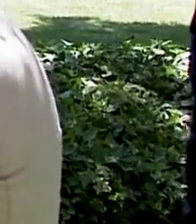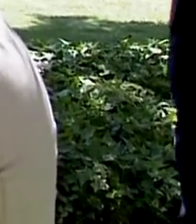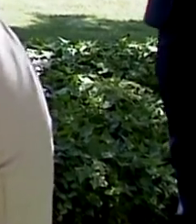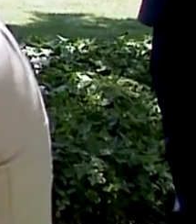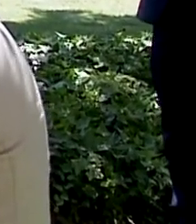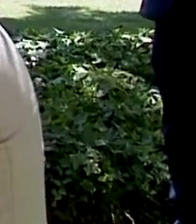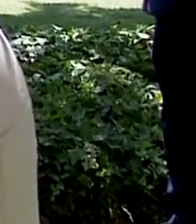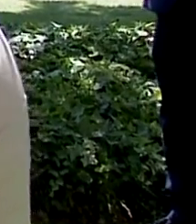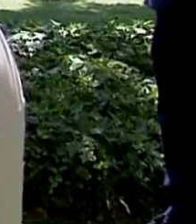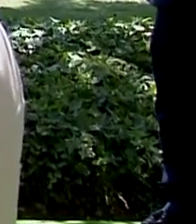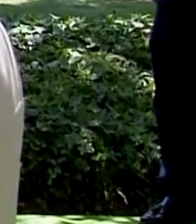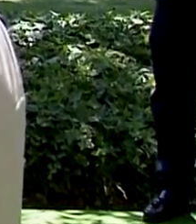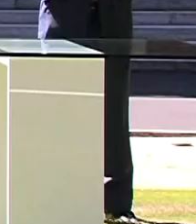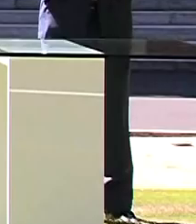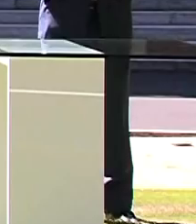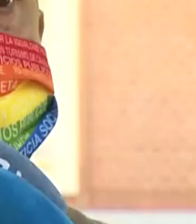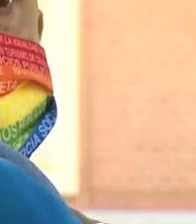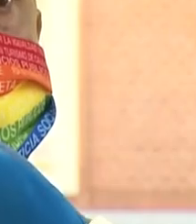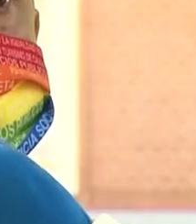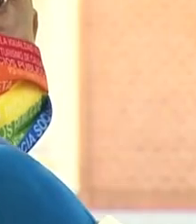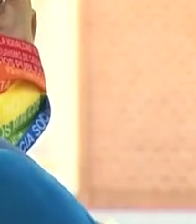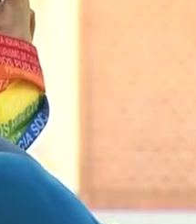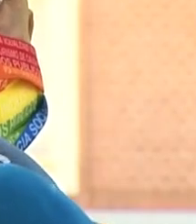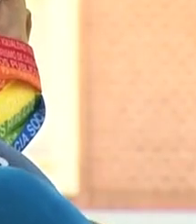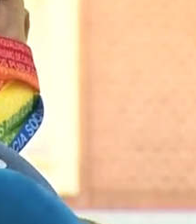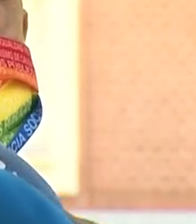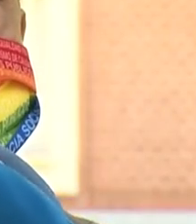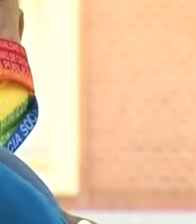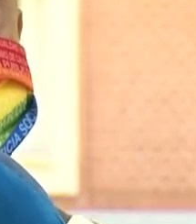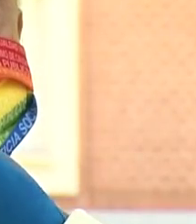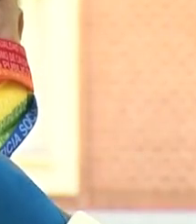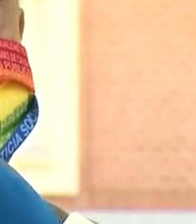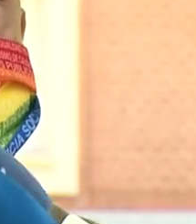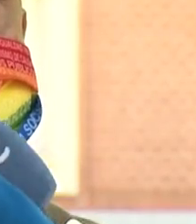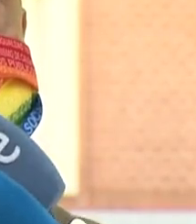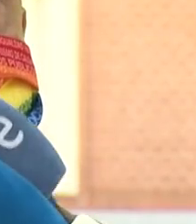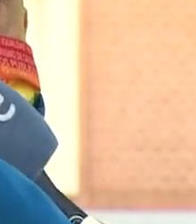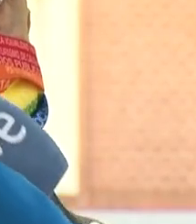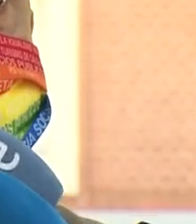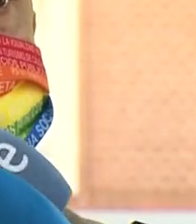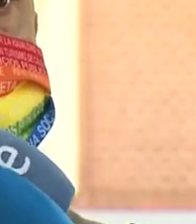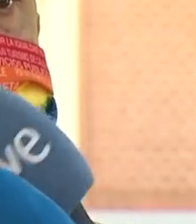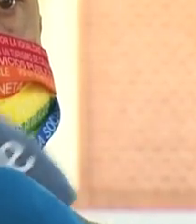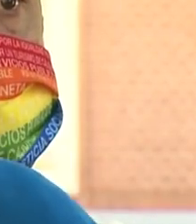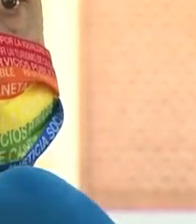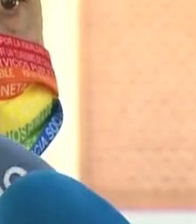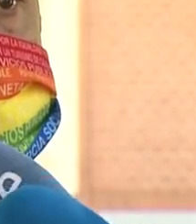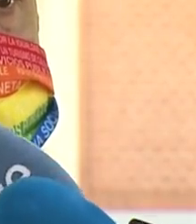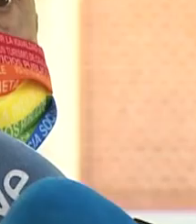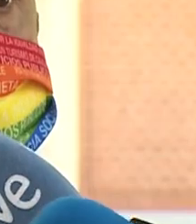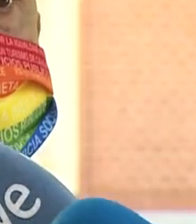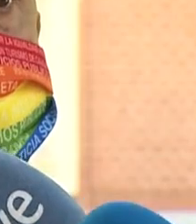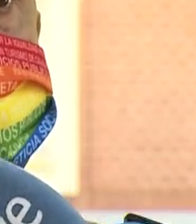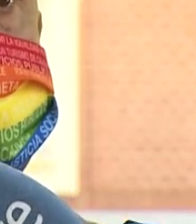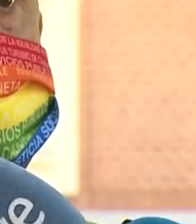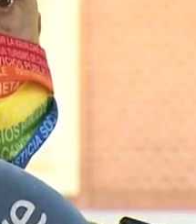normativa de la unión europea hay que apostar por incrementar el gasto en pensiones para garantizar la suficiencia